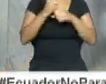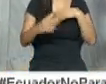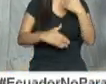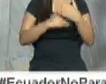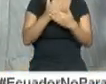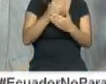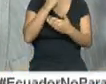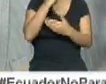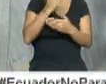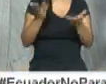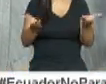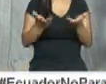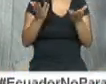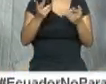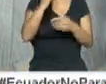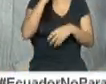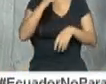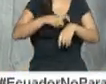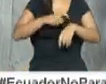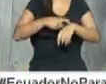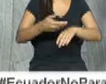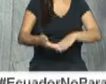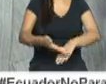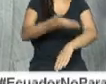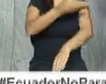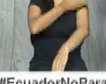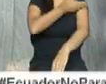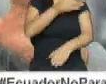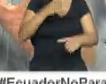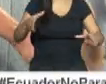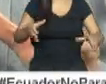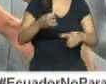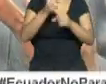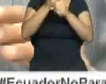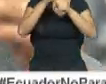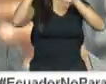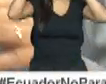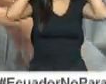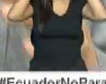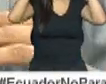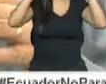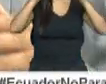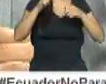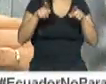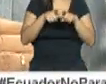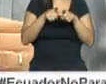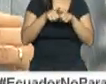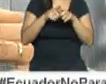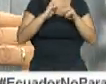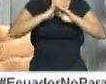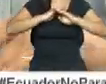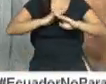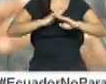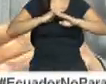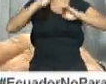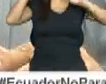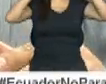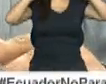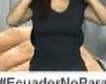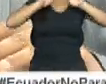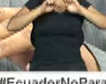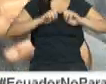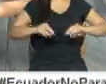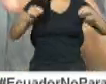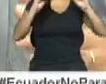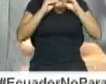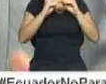de no haber captado con el suficiente tiempo de anticipación, ¿no?, esta estrategia y definir una estrategia de defensa. Y sobre todo,